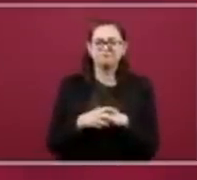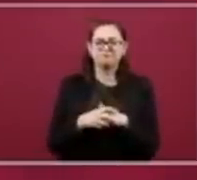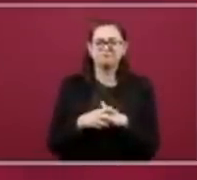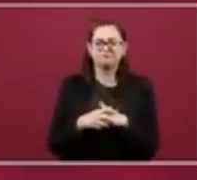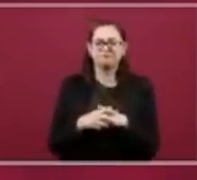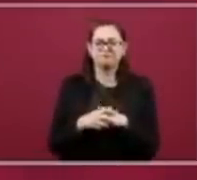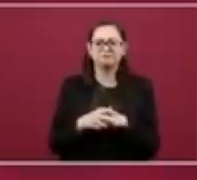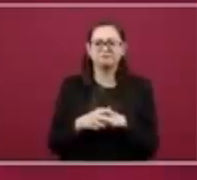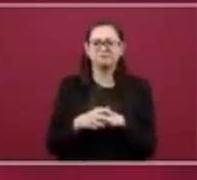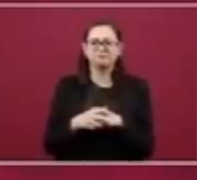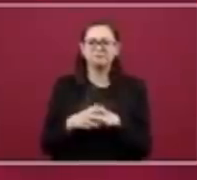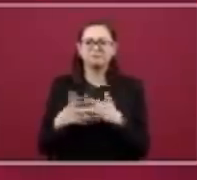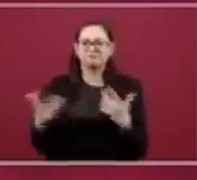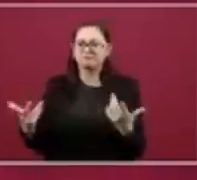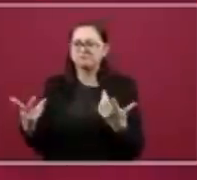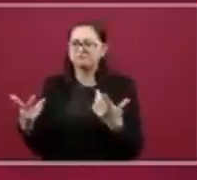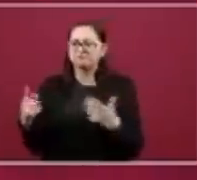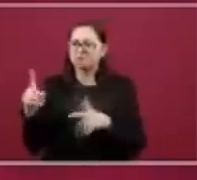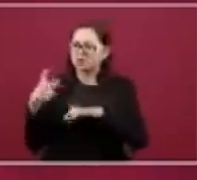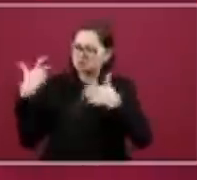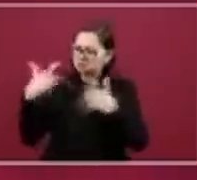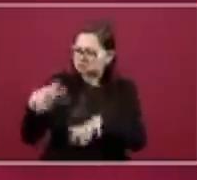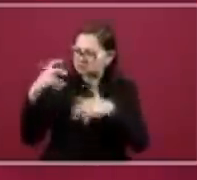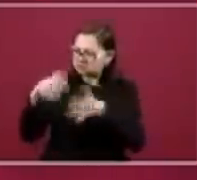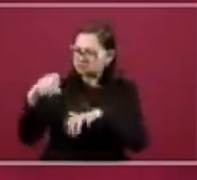que va a haber una manifestación en contra,